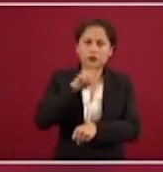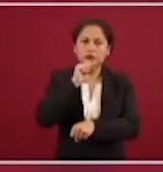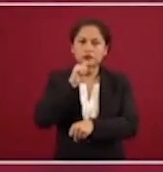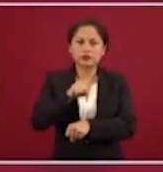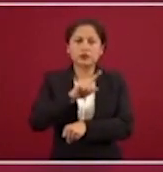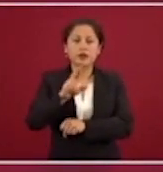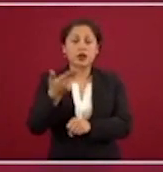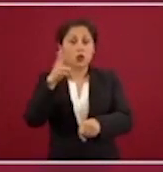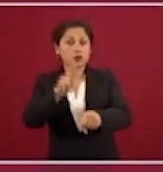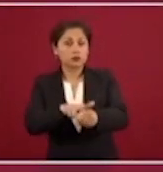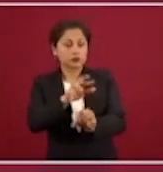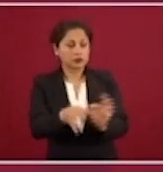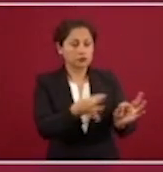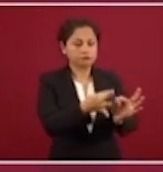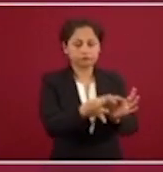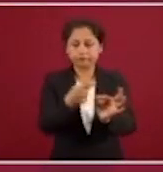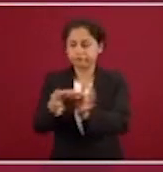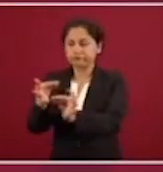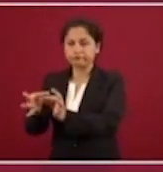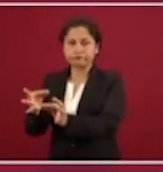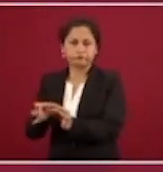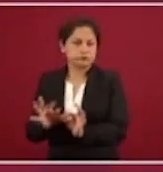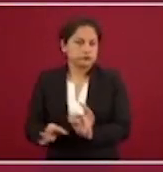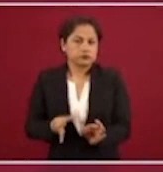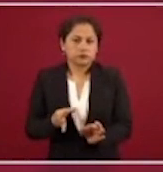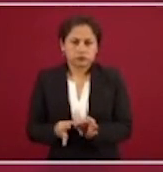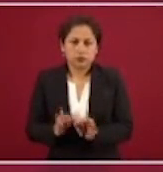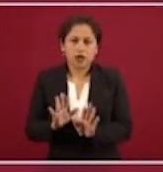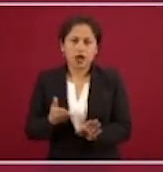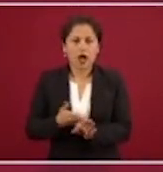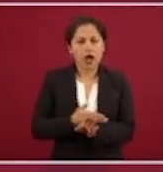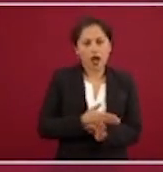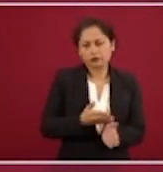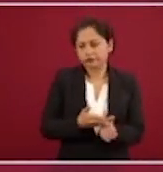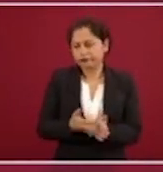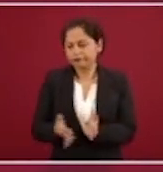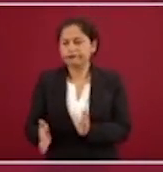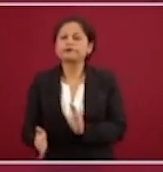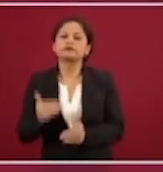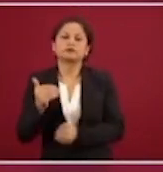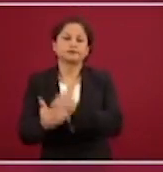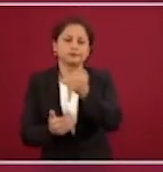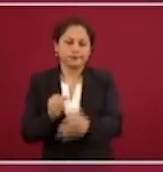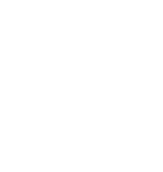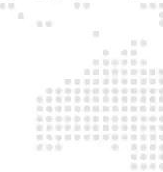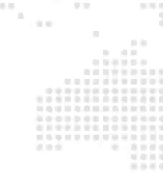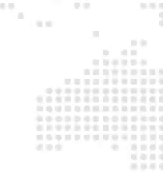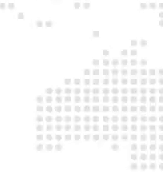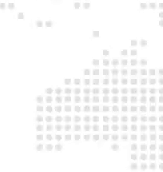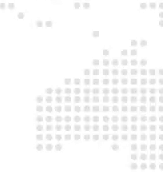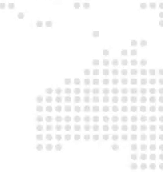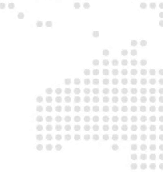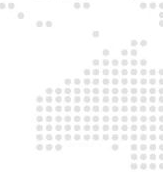preparados y se ha ido avanzando en ese sentido y vamos a continuar